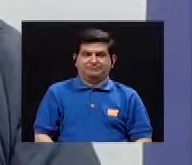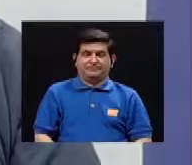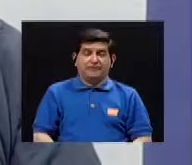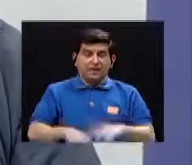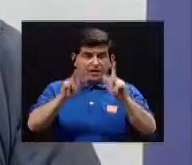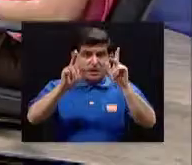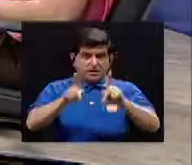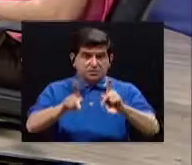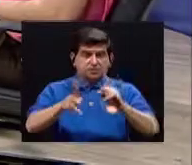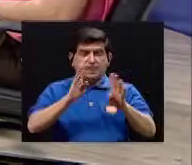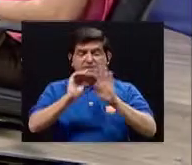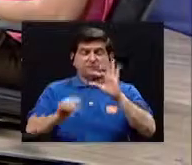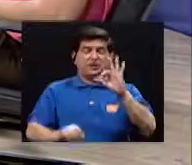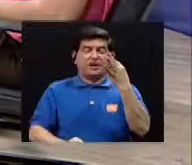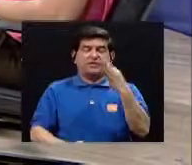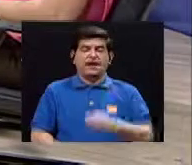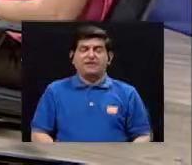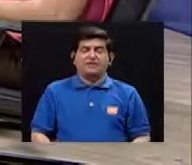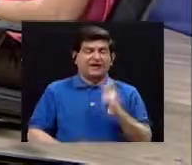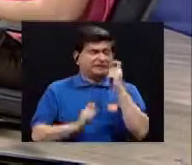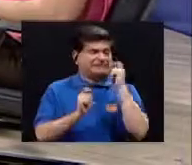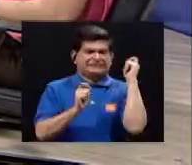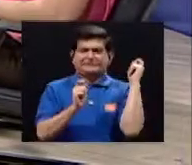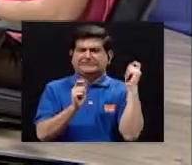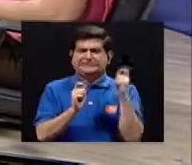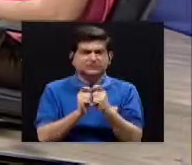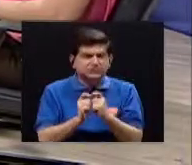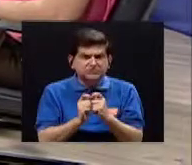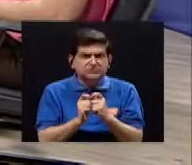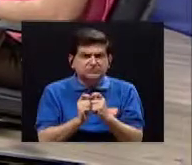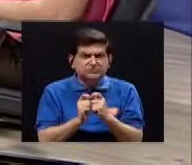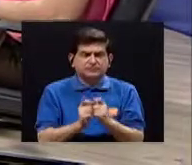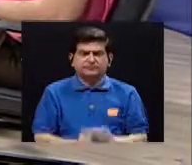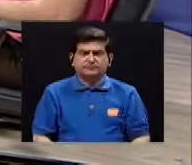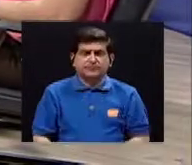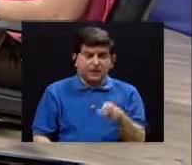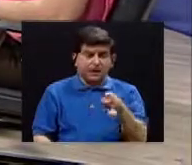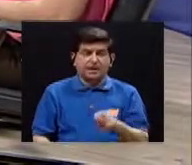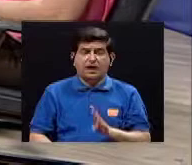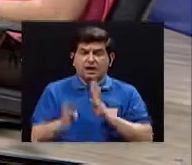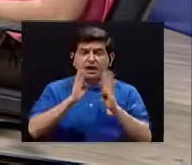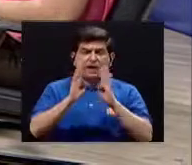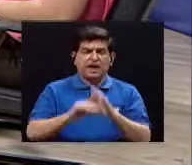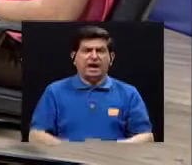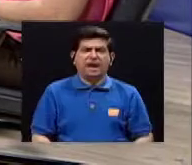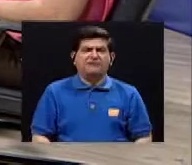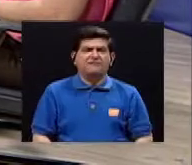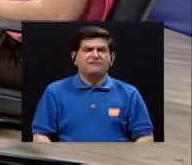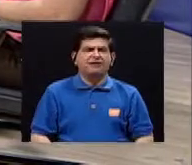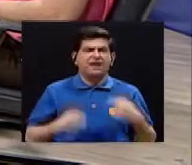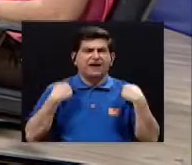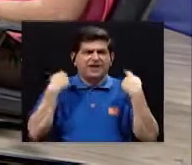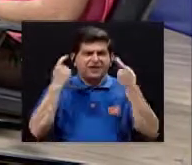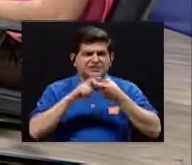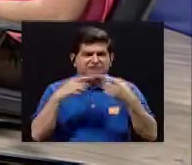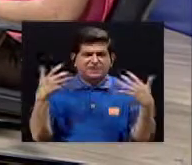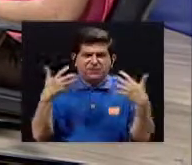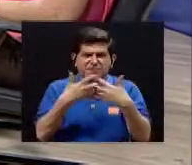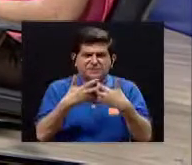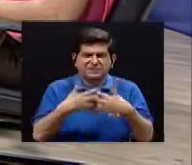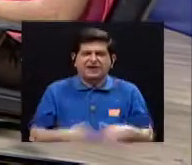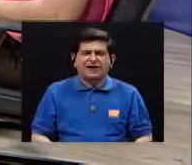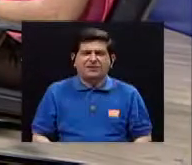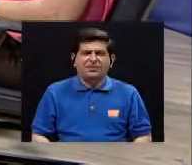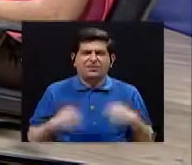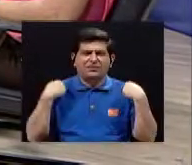es un personaje que habla de una forma muy específica el mezcla el habla como él habló en español mexicano